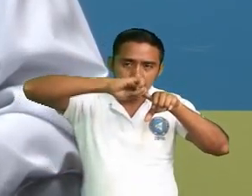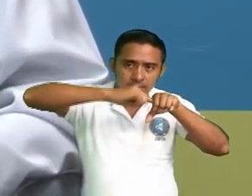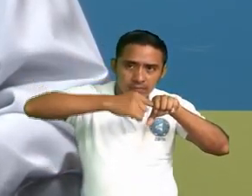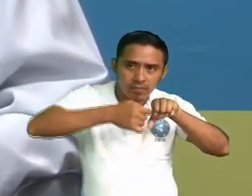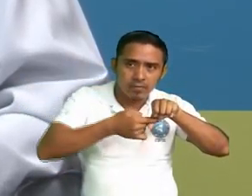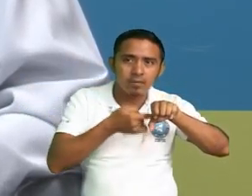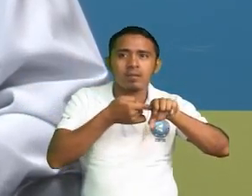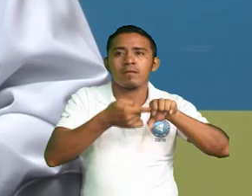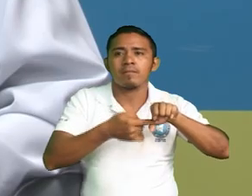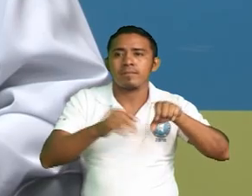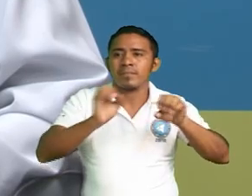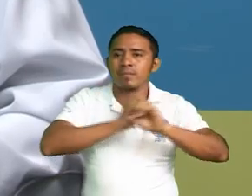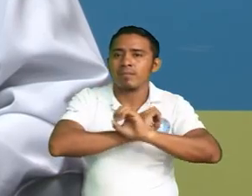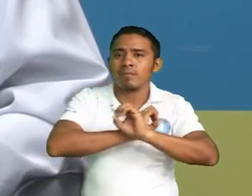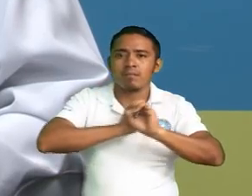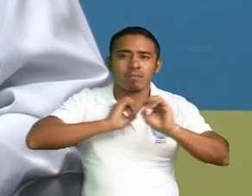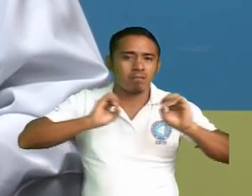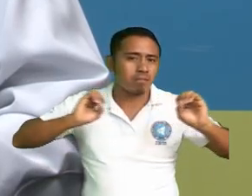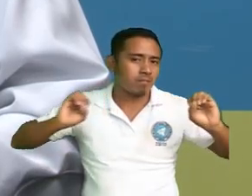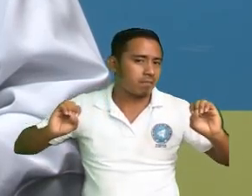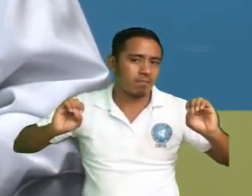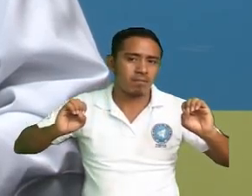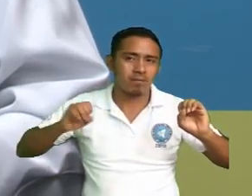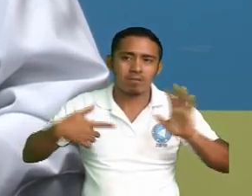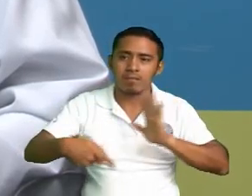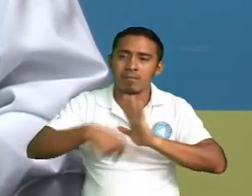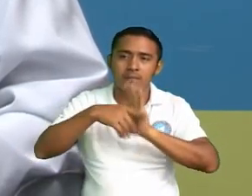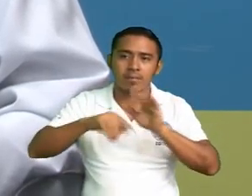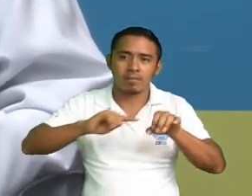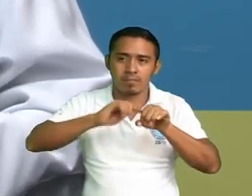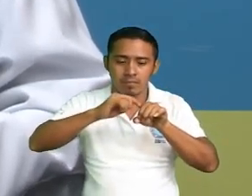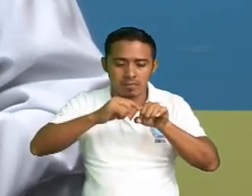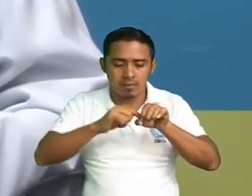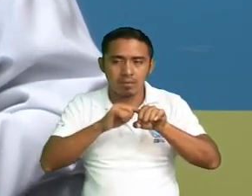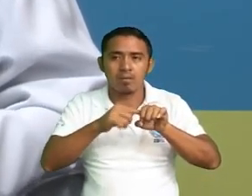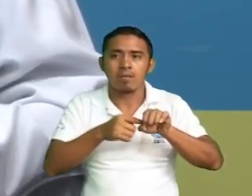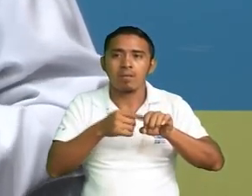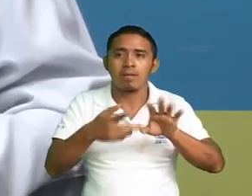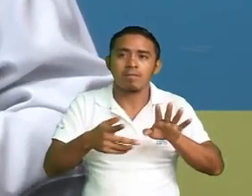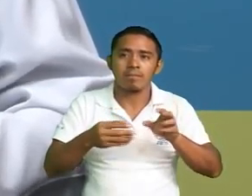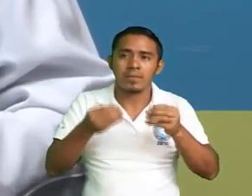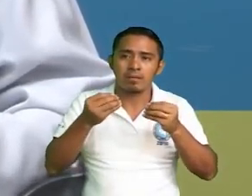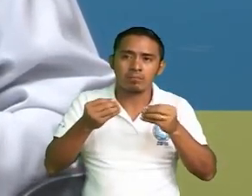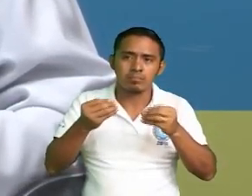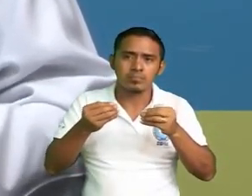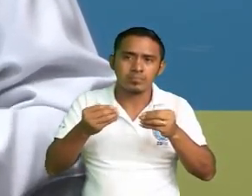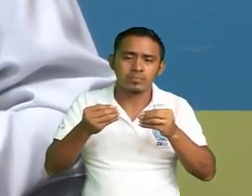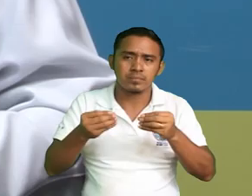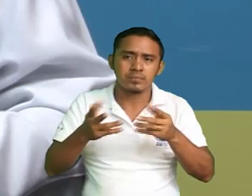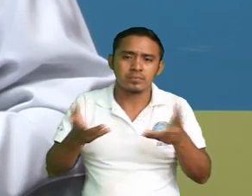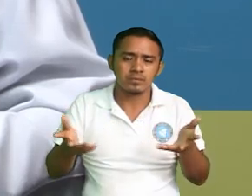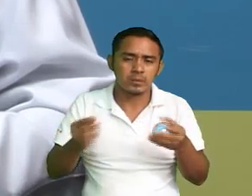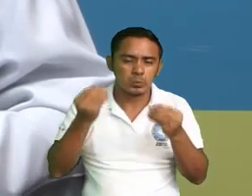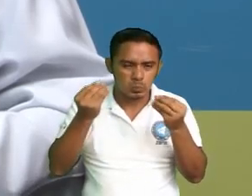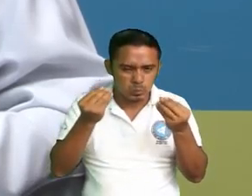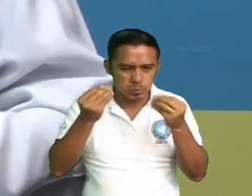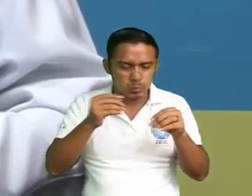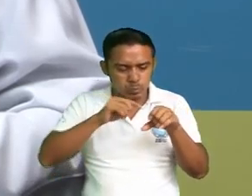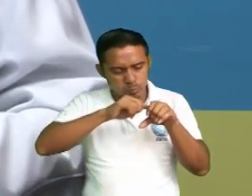haciendo limpieza del oído, excepto aquellas personas que producen mucha cera, pero es algo